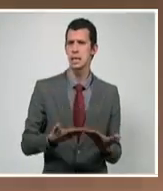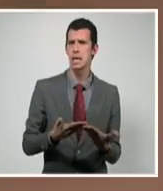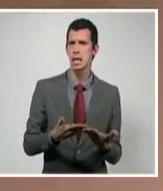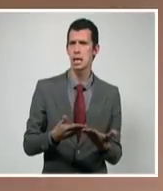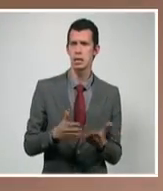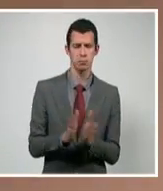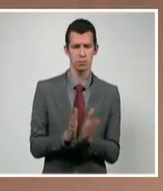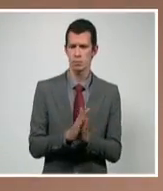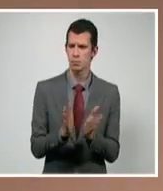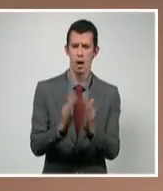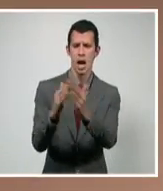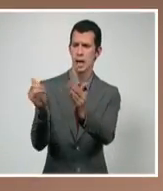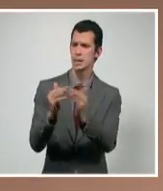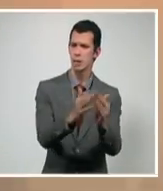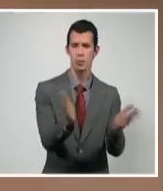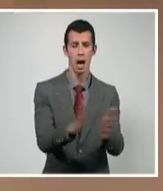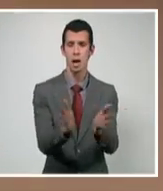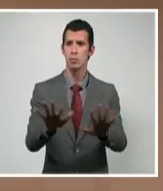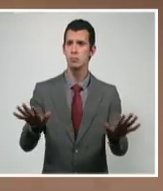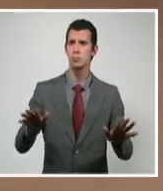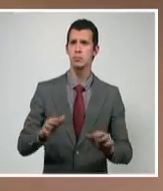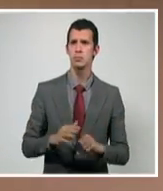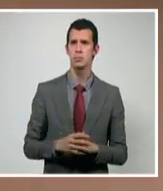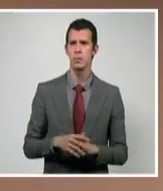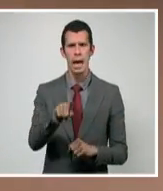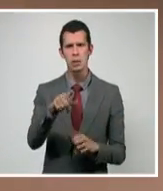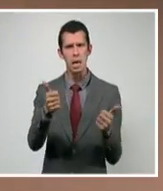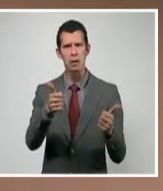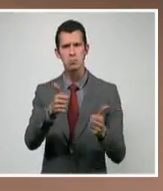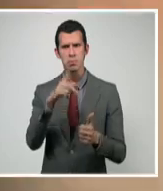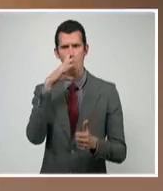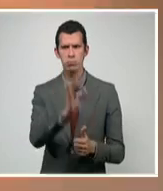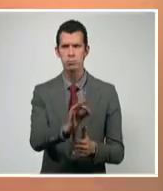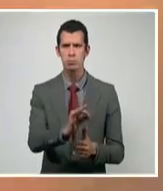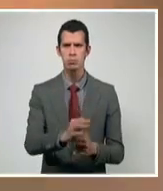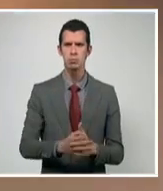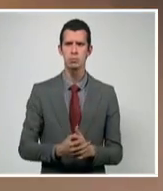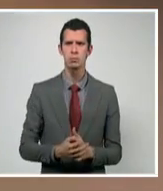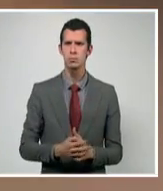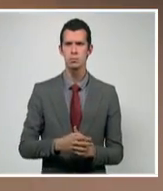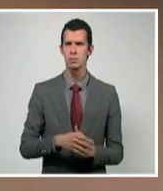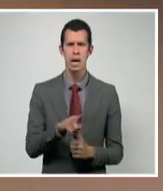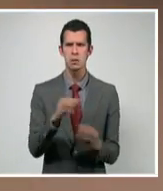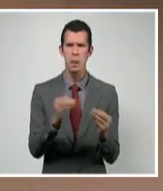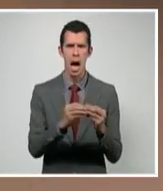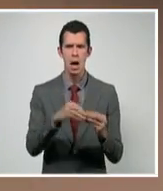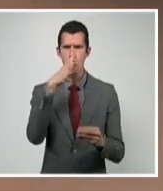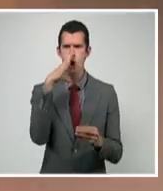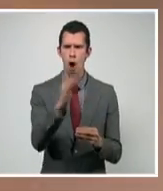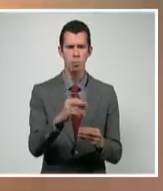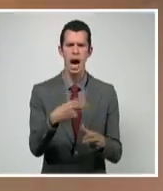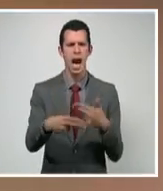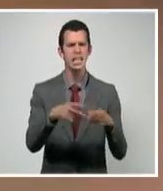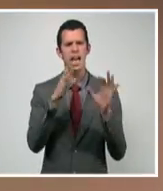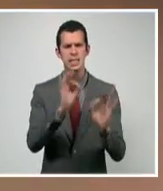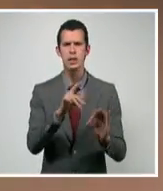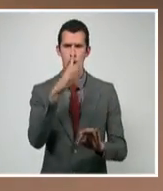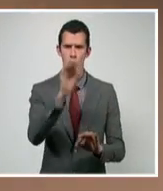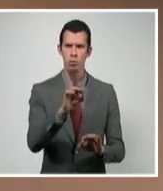todo el mundo para su casa. Eso no está bien. Eso no es lo que hay que hacer, Tania Bruguera, y